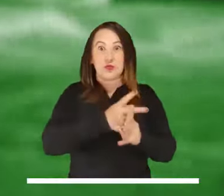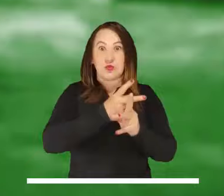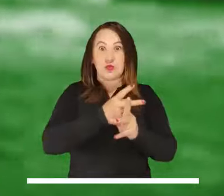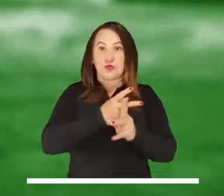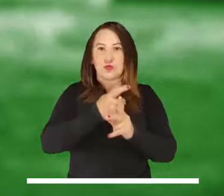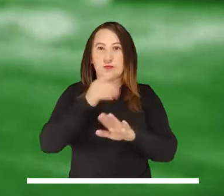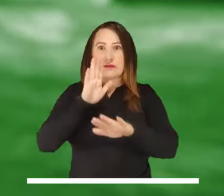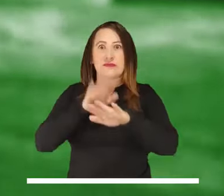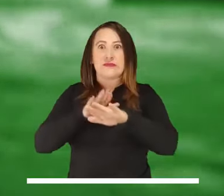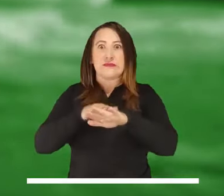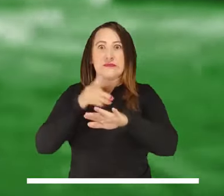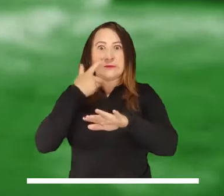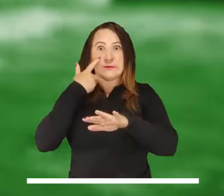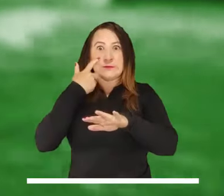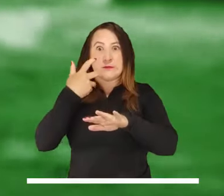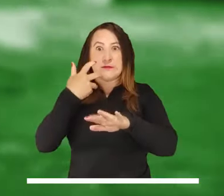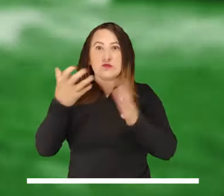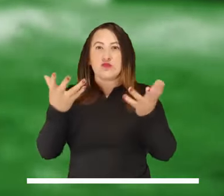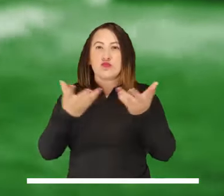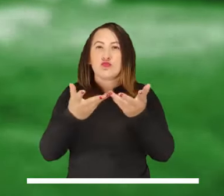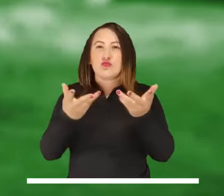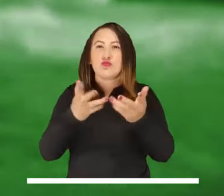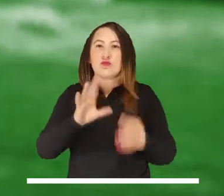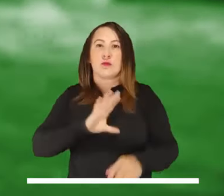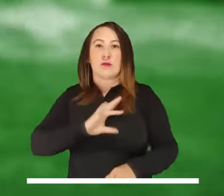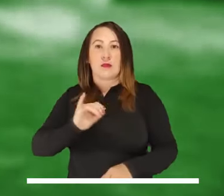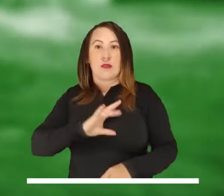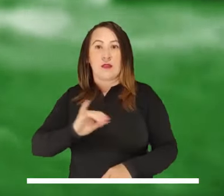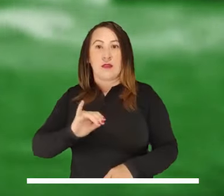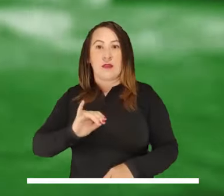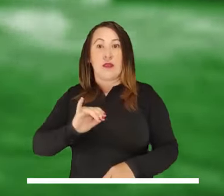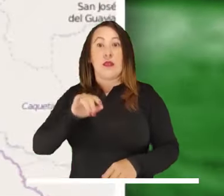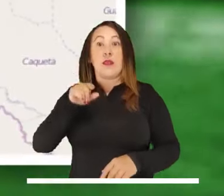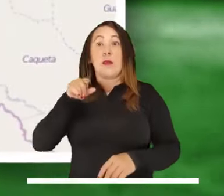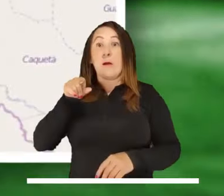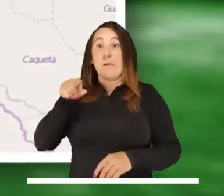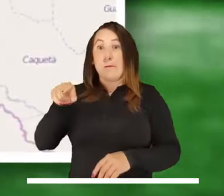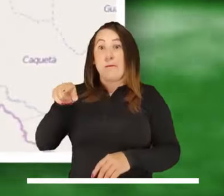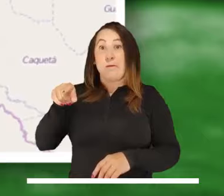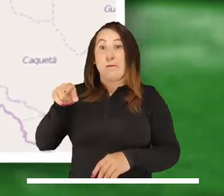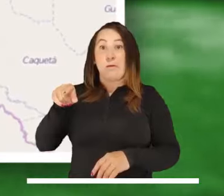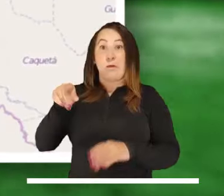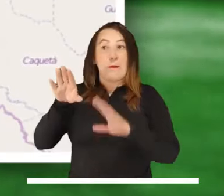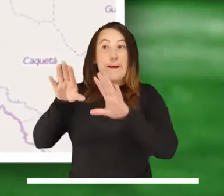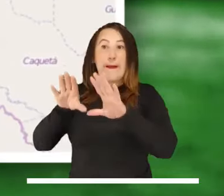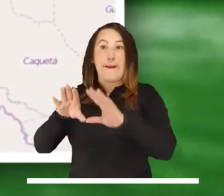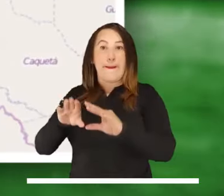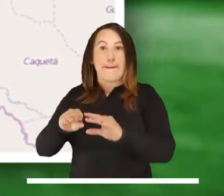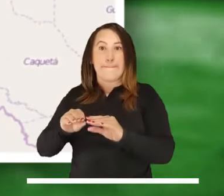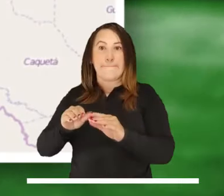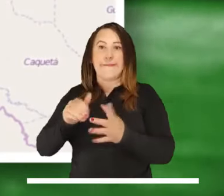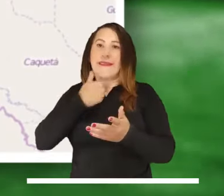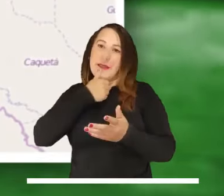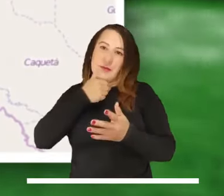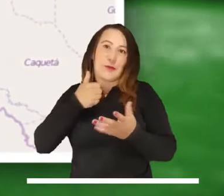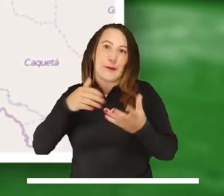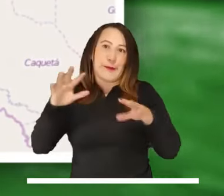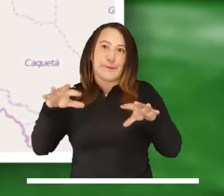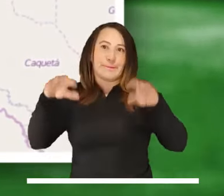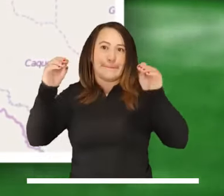Les compartimos ahora las alertas más relevantes. Máxima alerta se emite en la ciudad de Cali, donde se